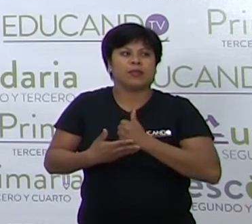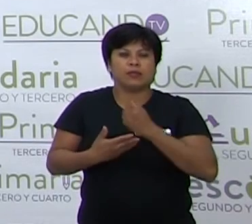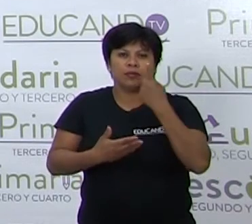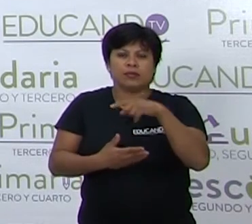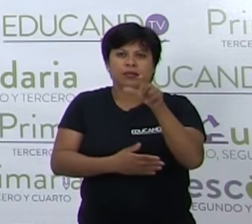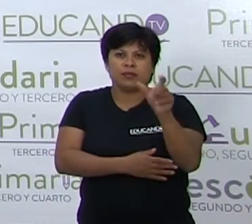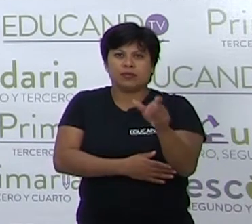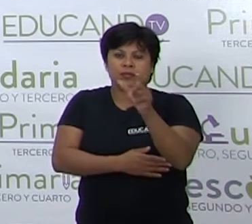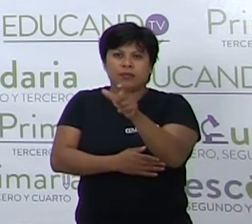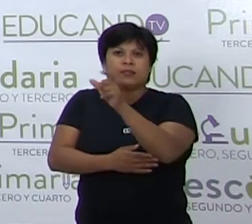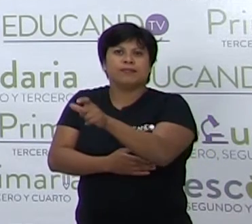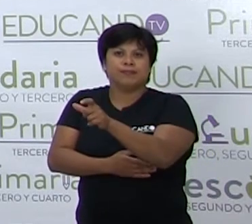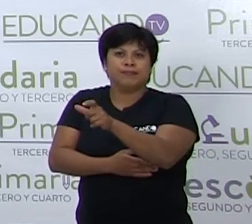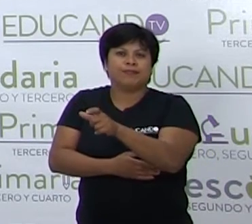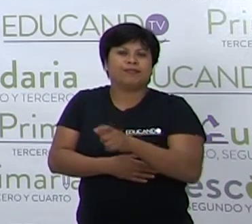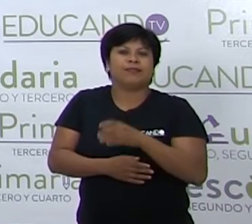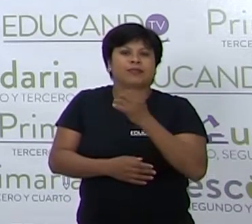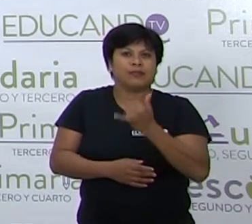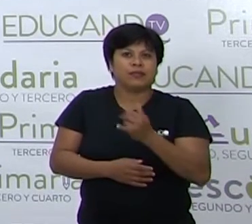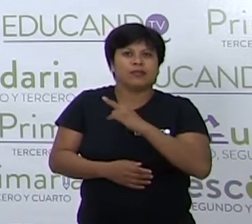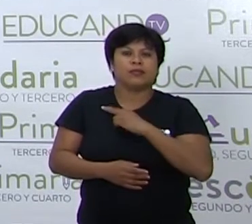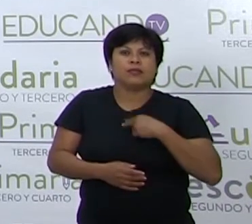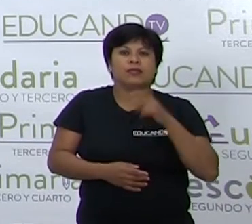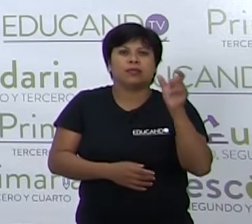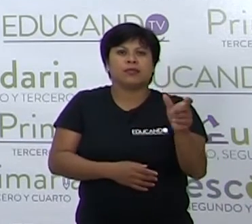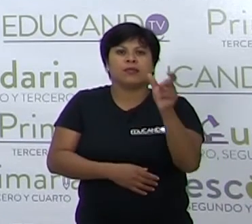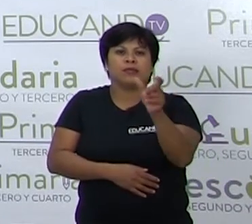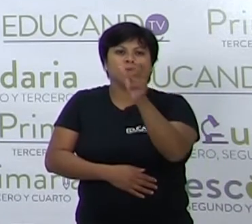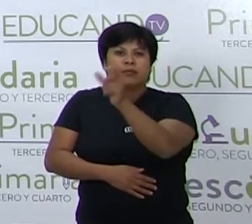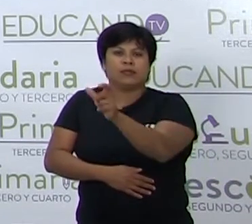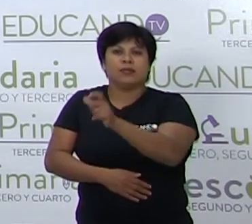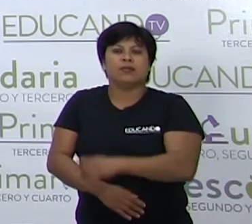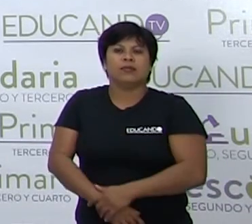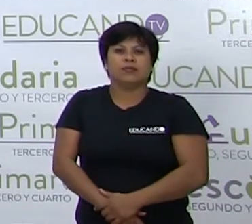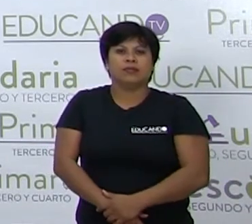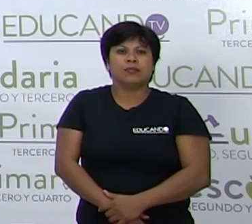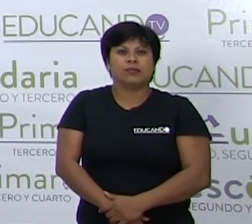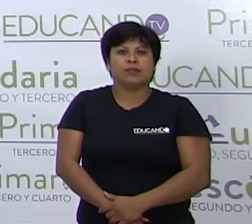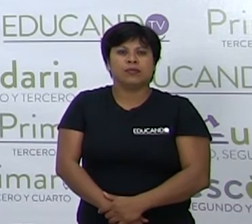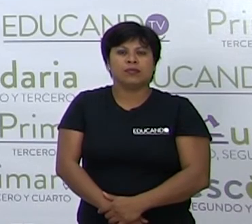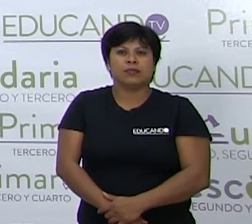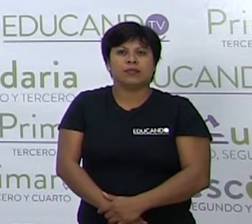a ubicar. Y los vamos acomodando.